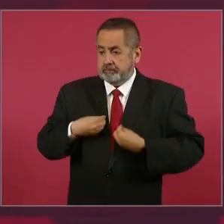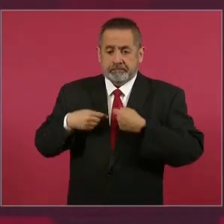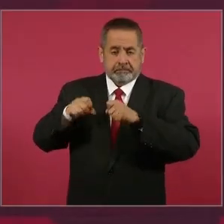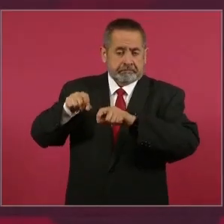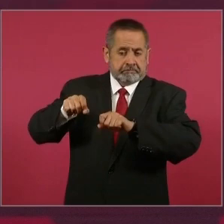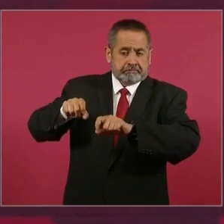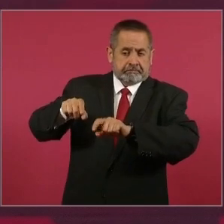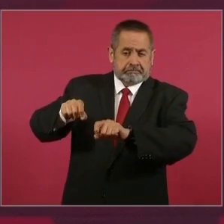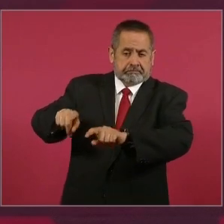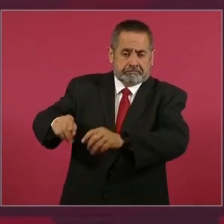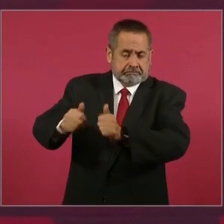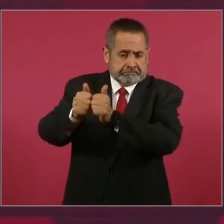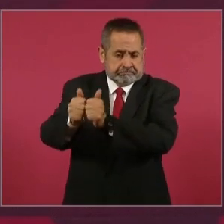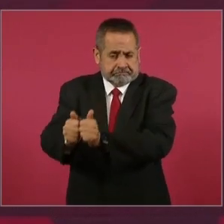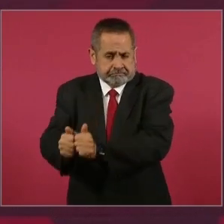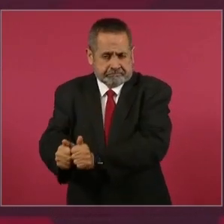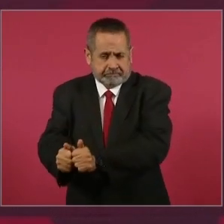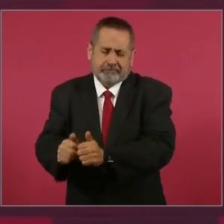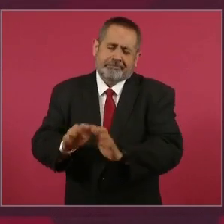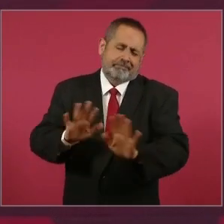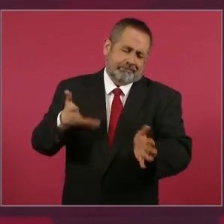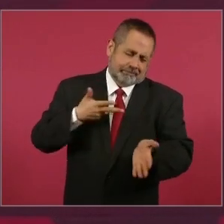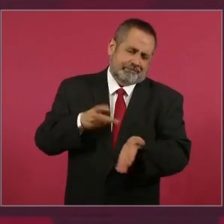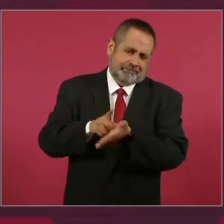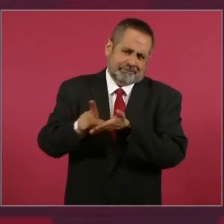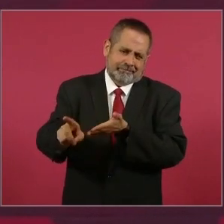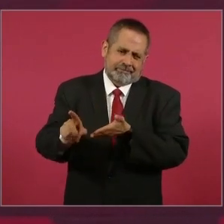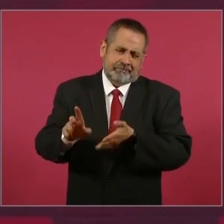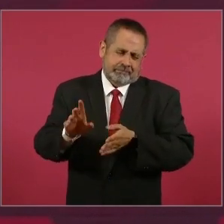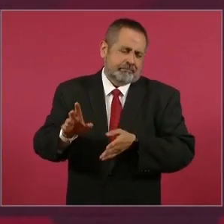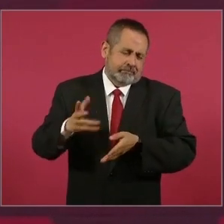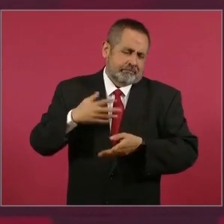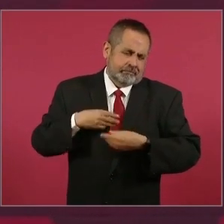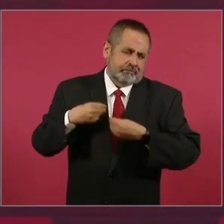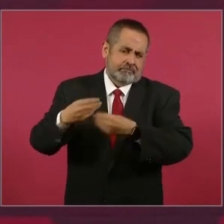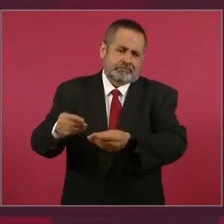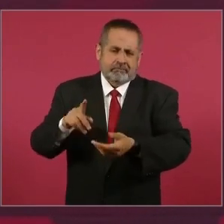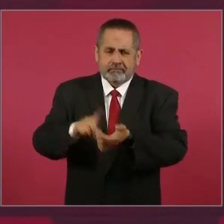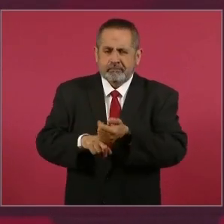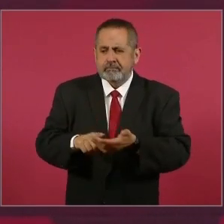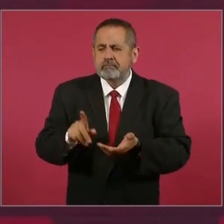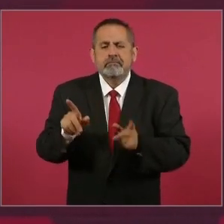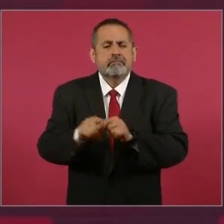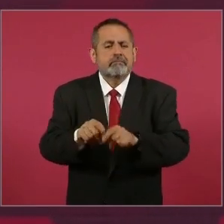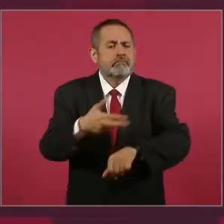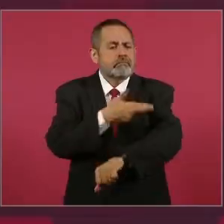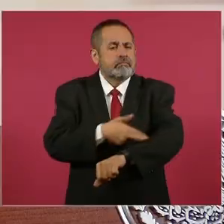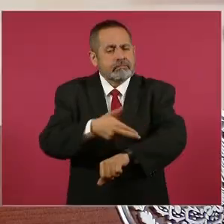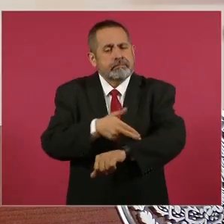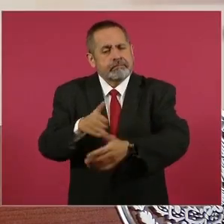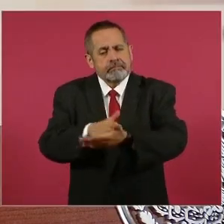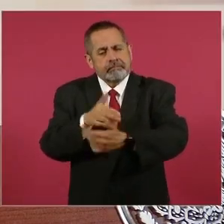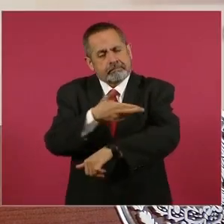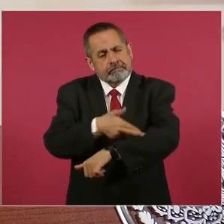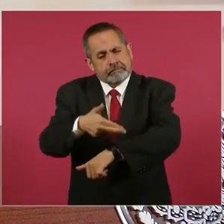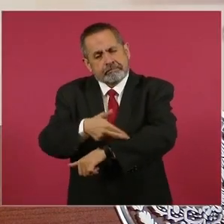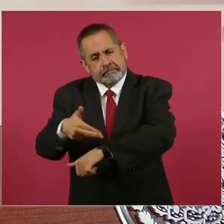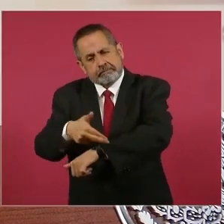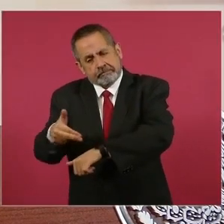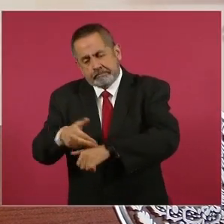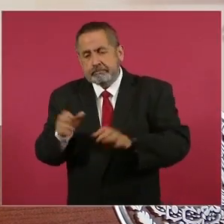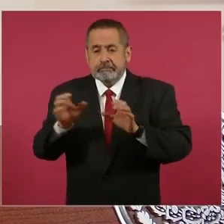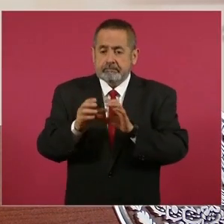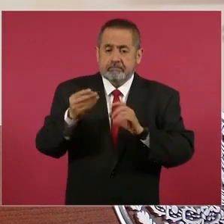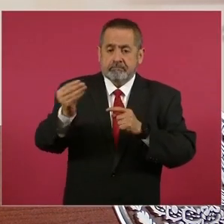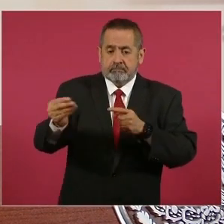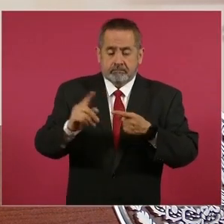viviendo tien ya derecho de posición ya es una cuestión de trámite Y si a eso le sumamos que